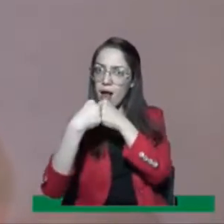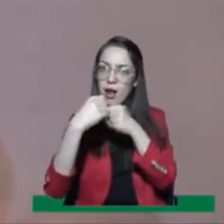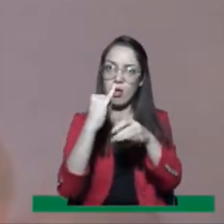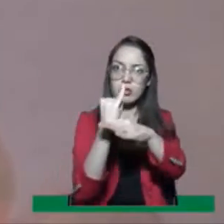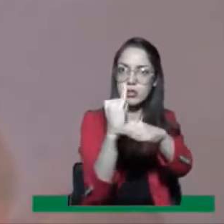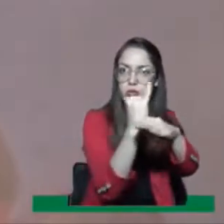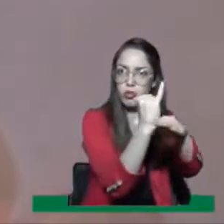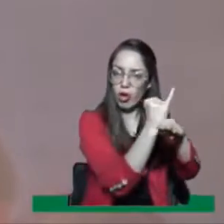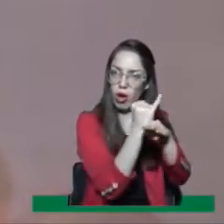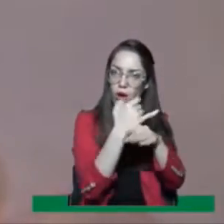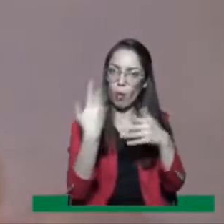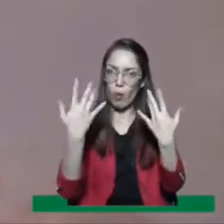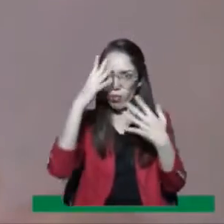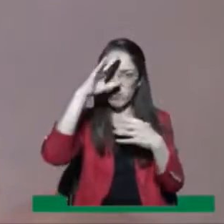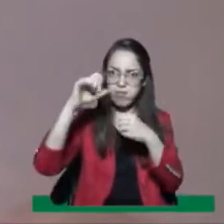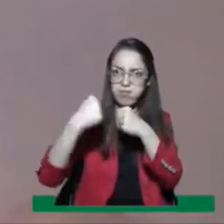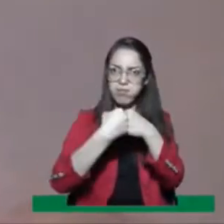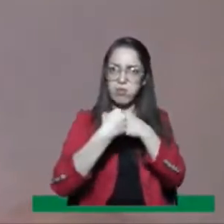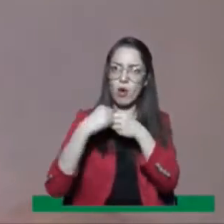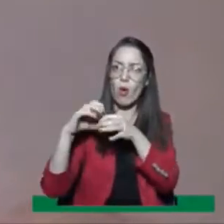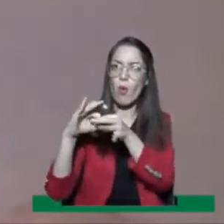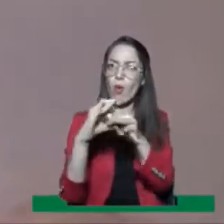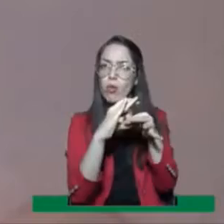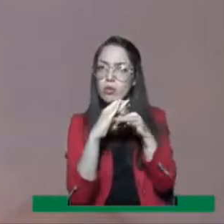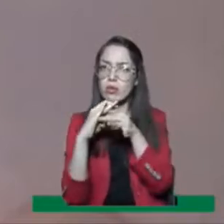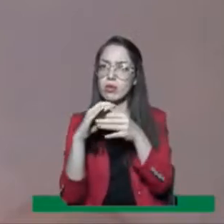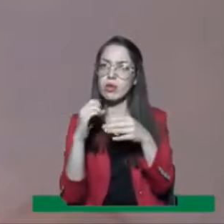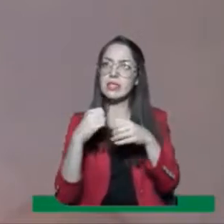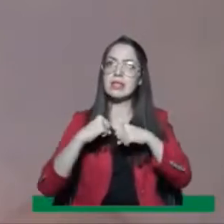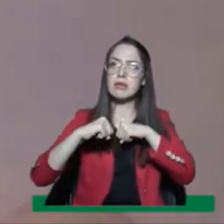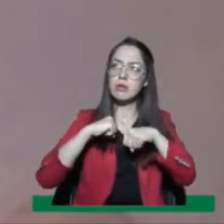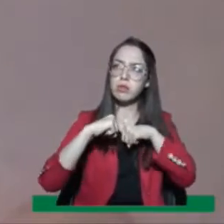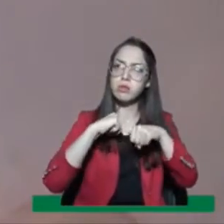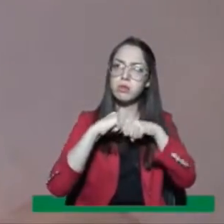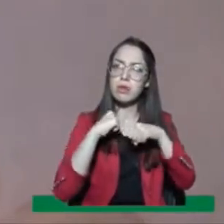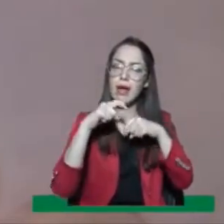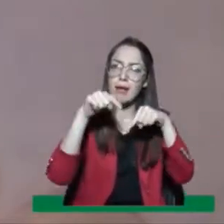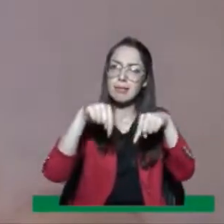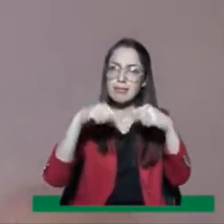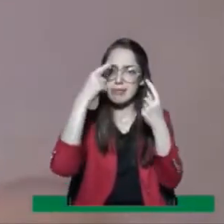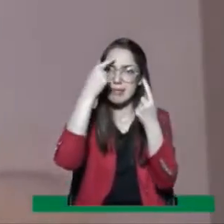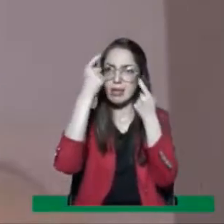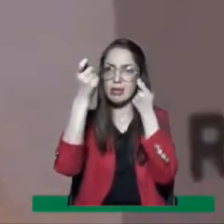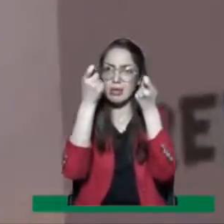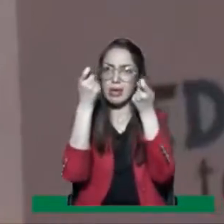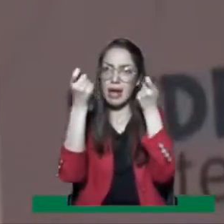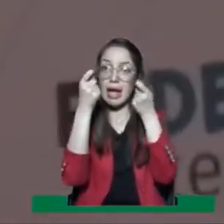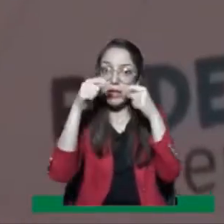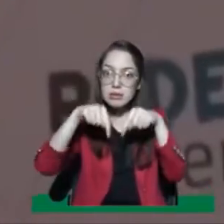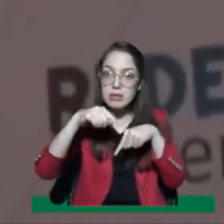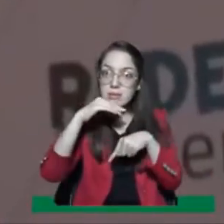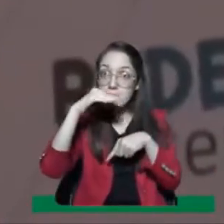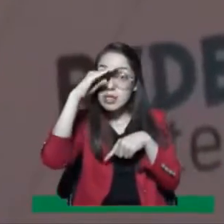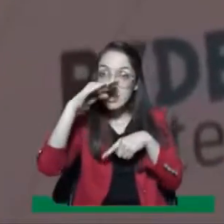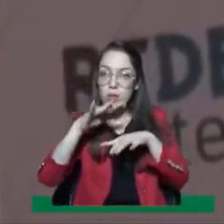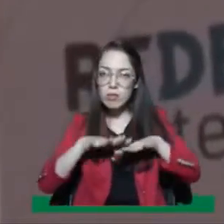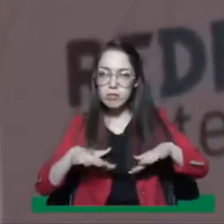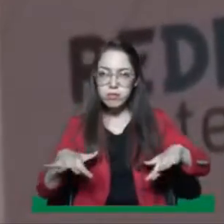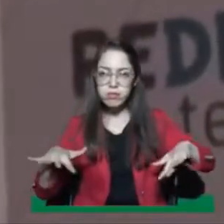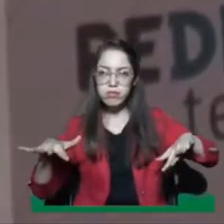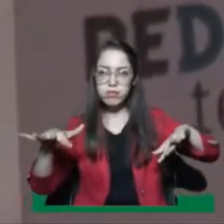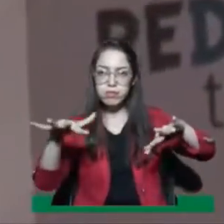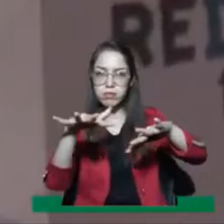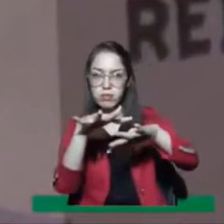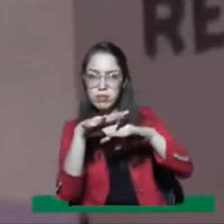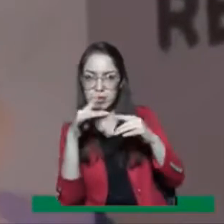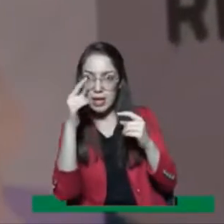instituciones, incluso con el manejo de la misma operación y la estrategia que tenemos dentro de la misma ciudad para convertirnos en una